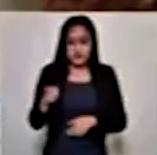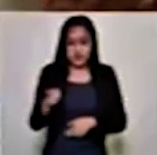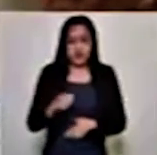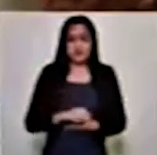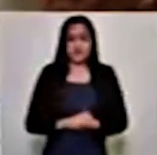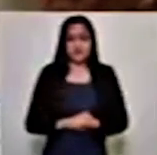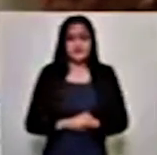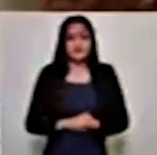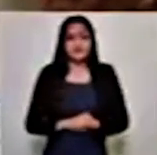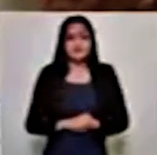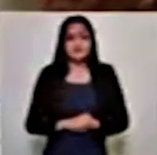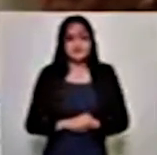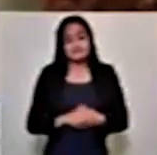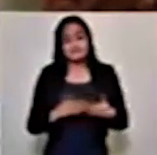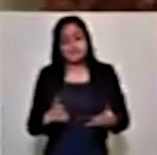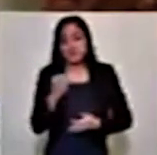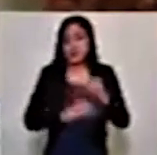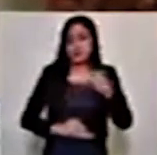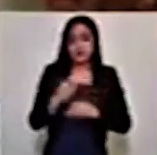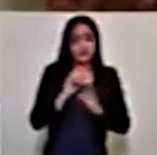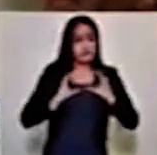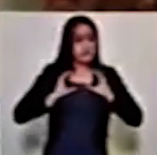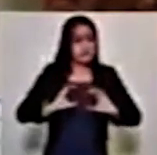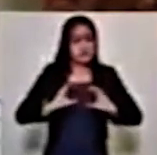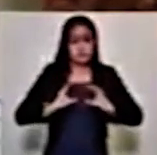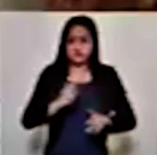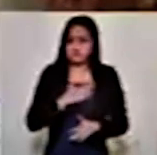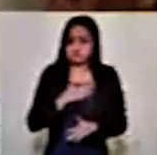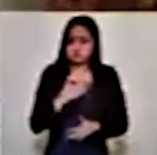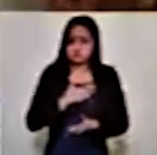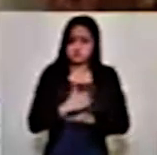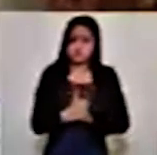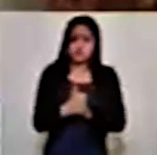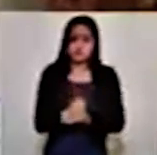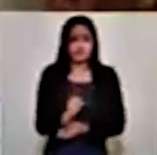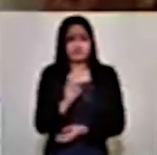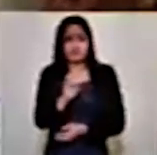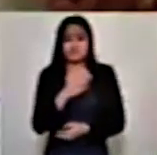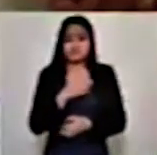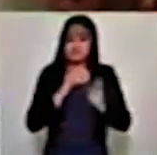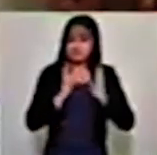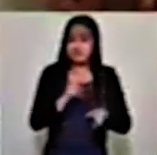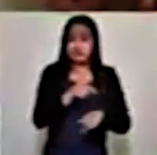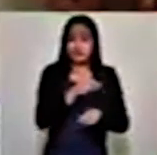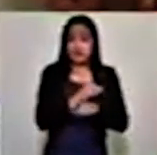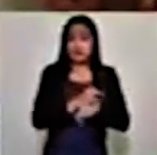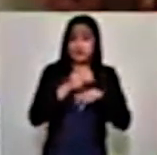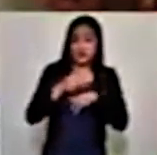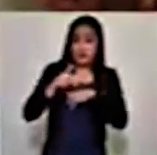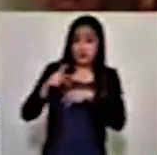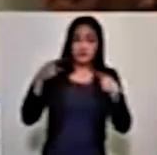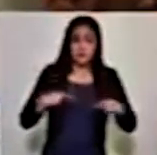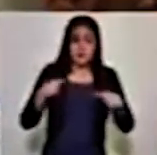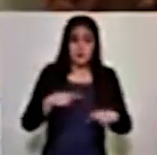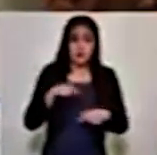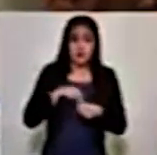México. Todos van a llevar protección. Ya lo estamos haciendo, ya está caminando los poblanos por